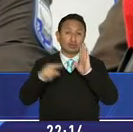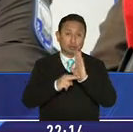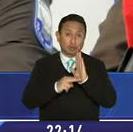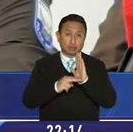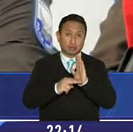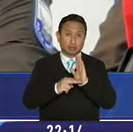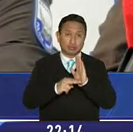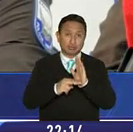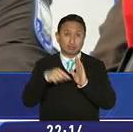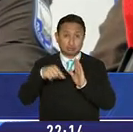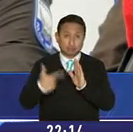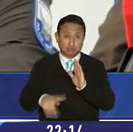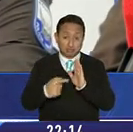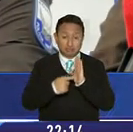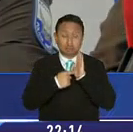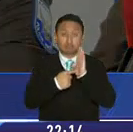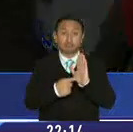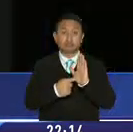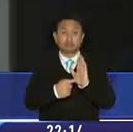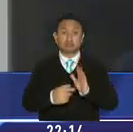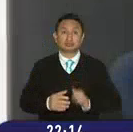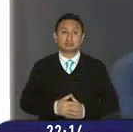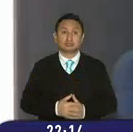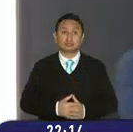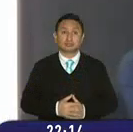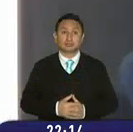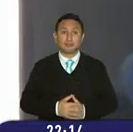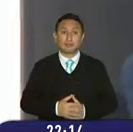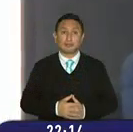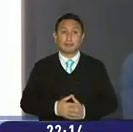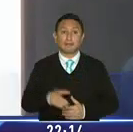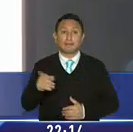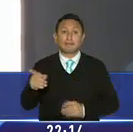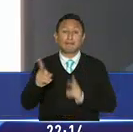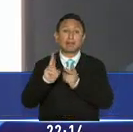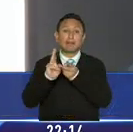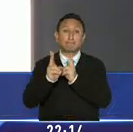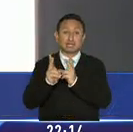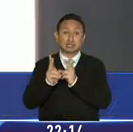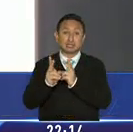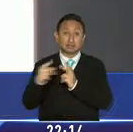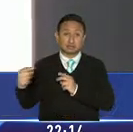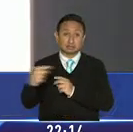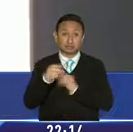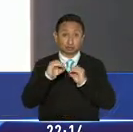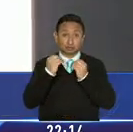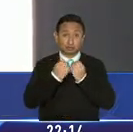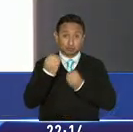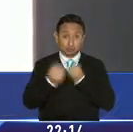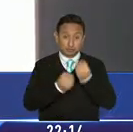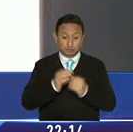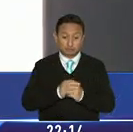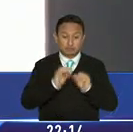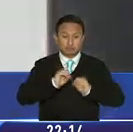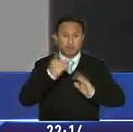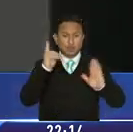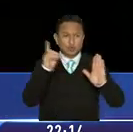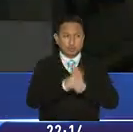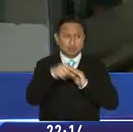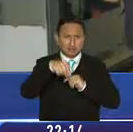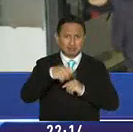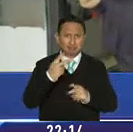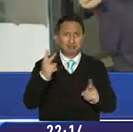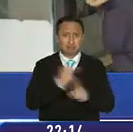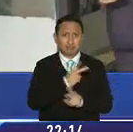ya escrita en piedra. Vecinos de uno de los sitios donde operaba esta banda denunciaron el clima de inseguridad que genera